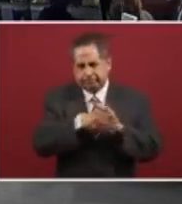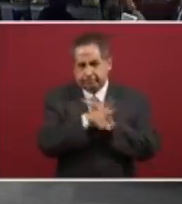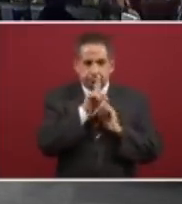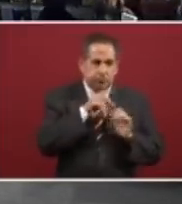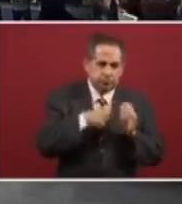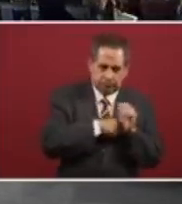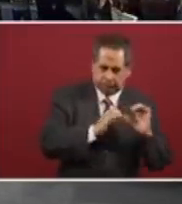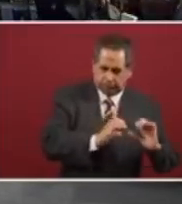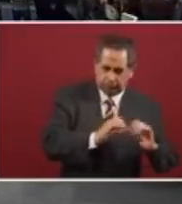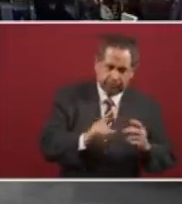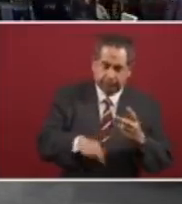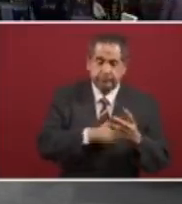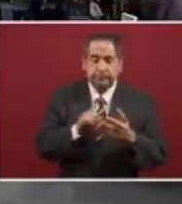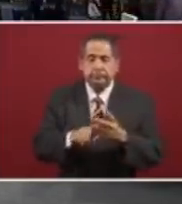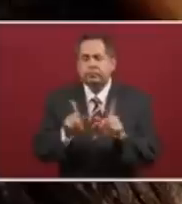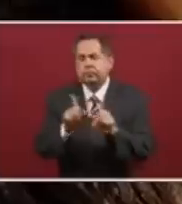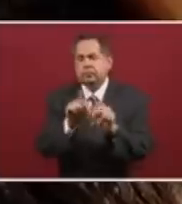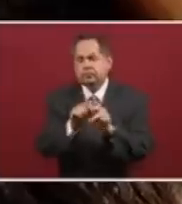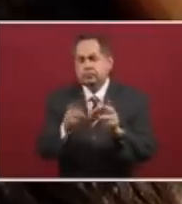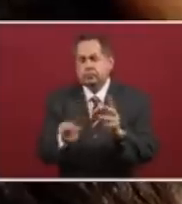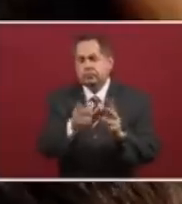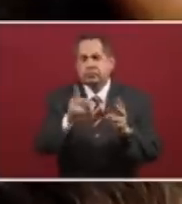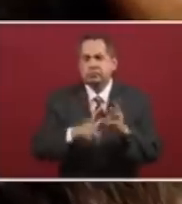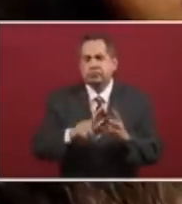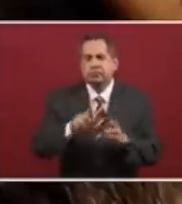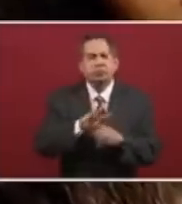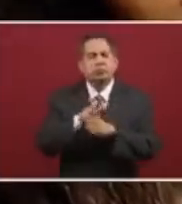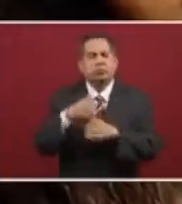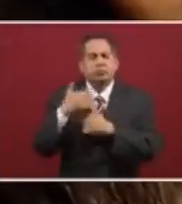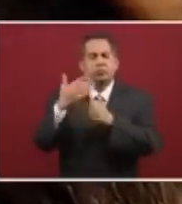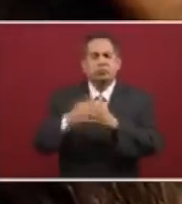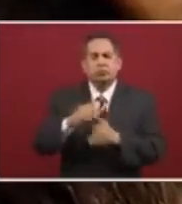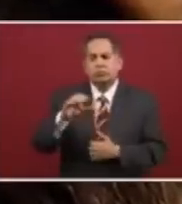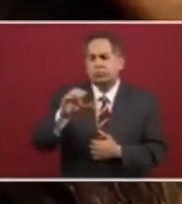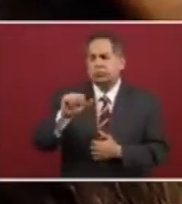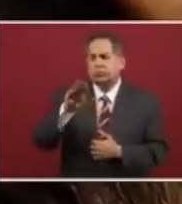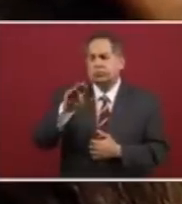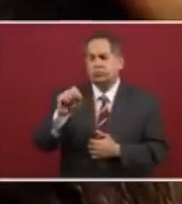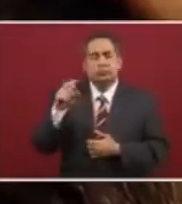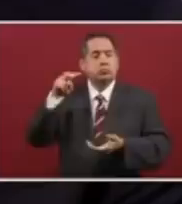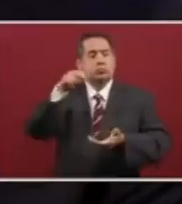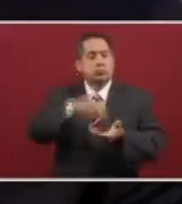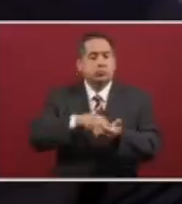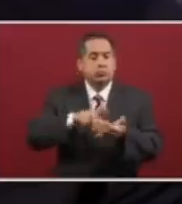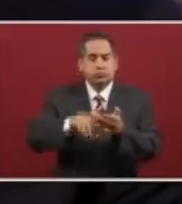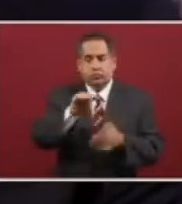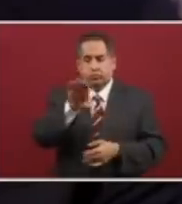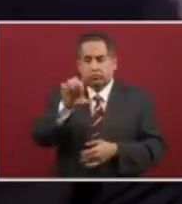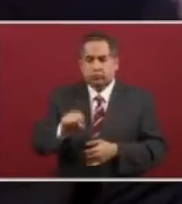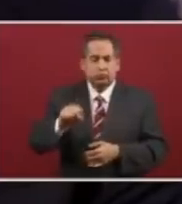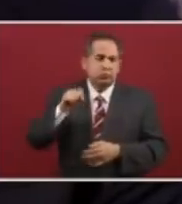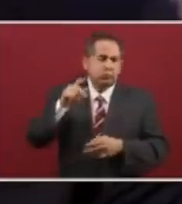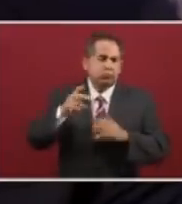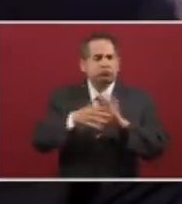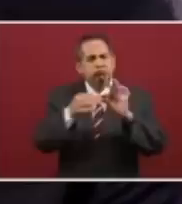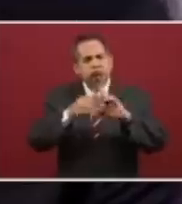tema otro muy cortito y que qué temas va a tocar en los cabos el que se trata su visita porque nos puede ampliar de eso y bueno pues